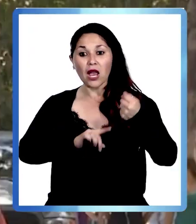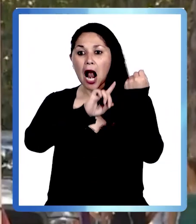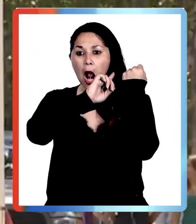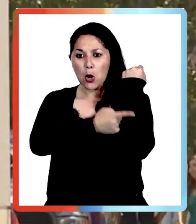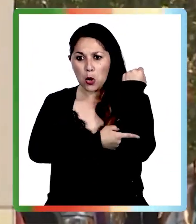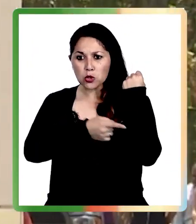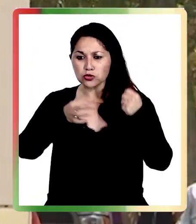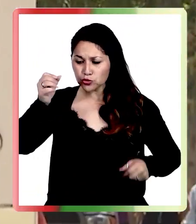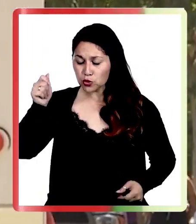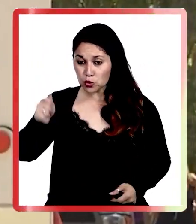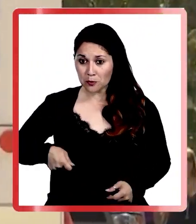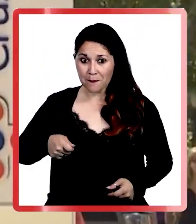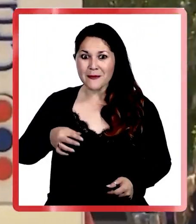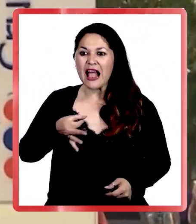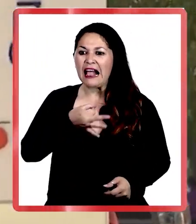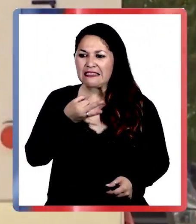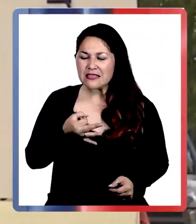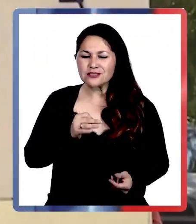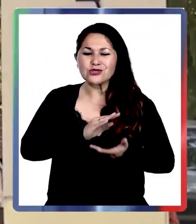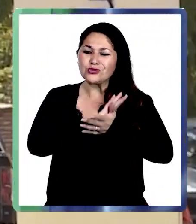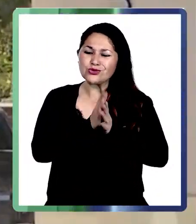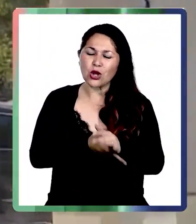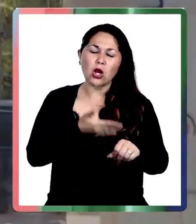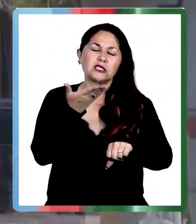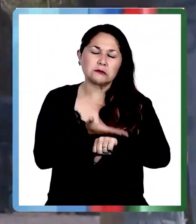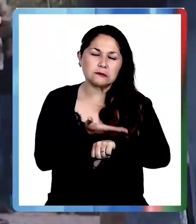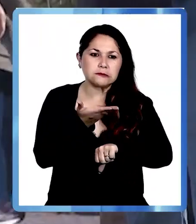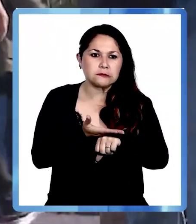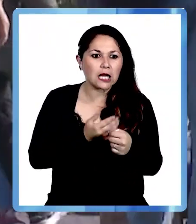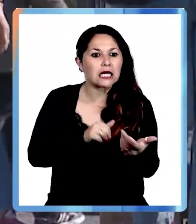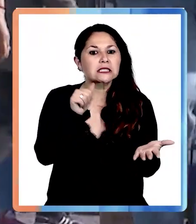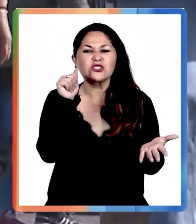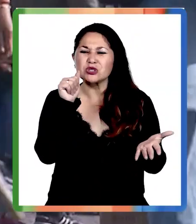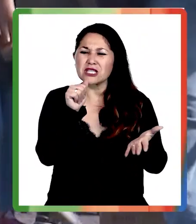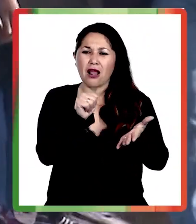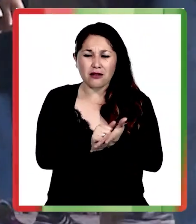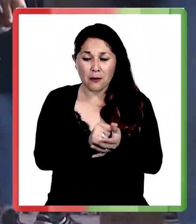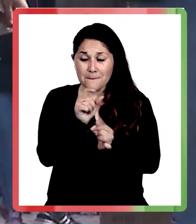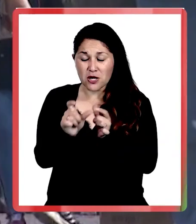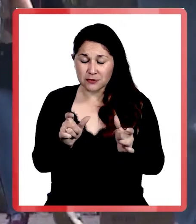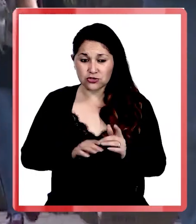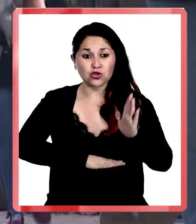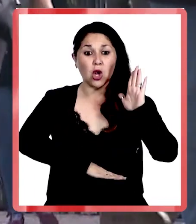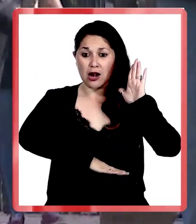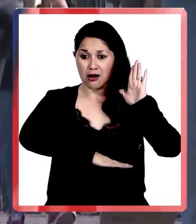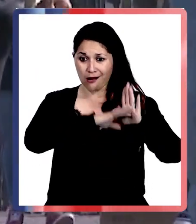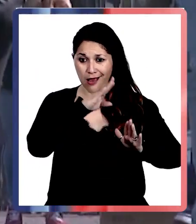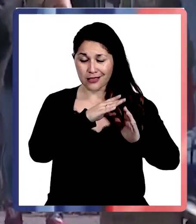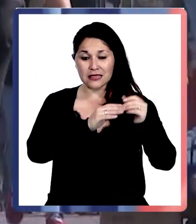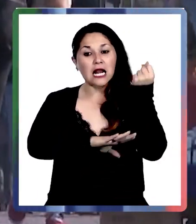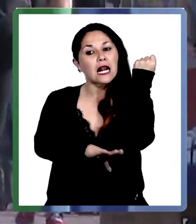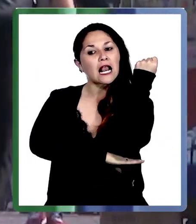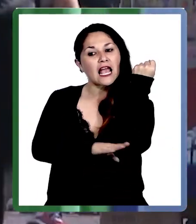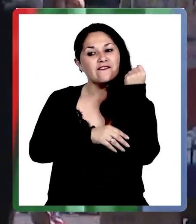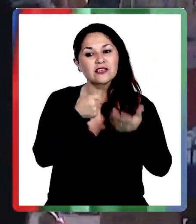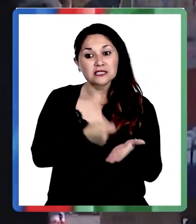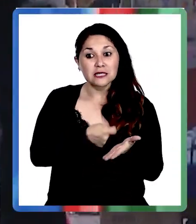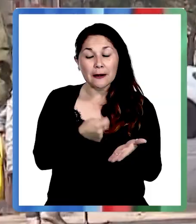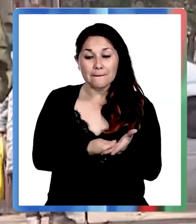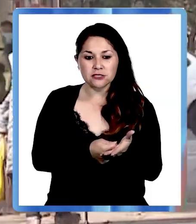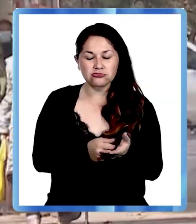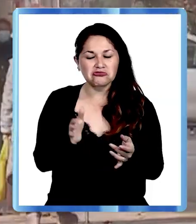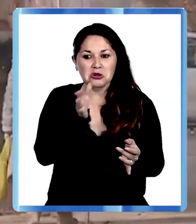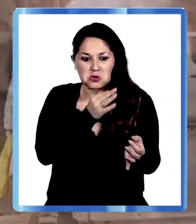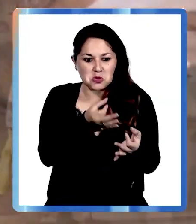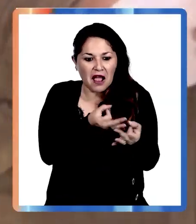ha dicho usted, en relación a todos los reclamos que había de la gente por el alza del precio base, sin